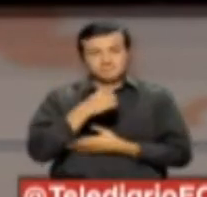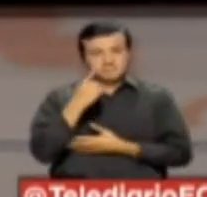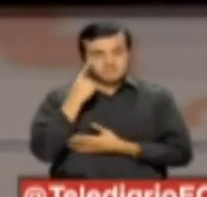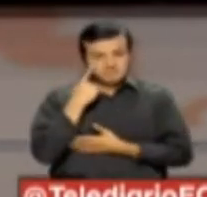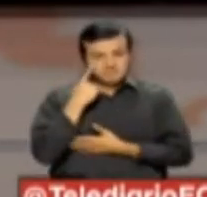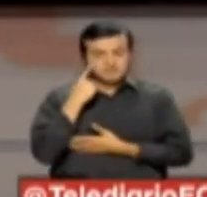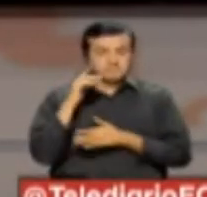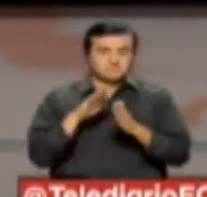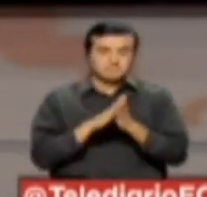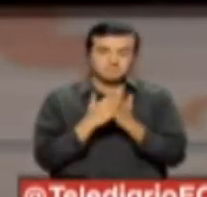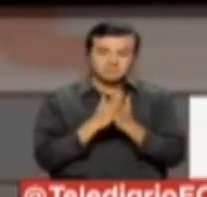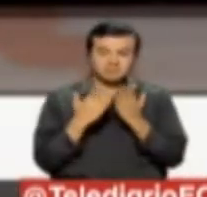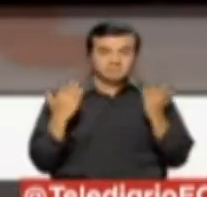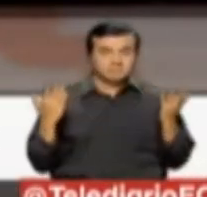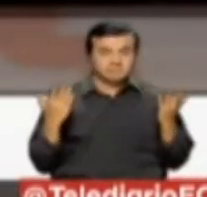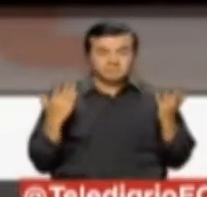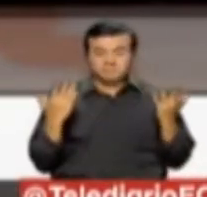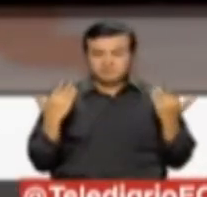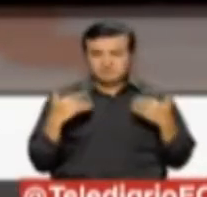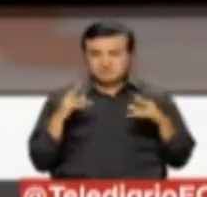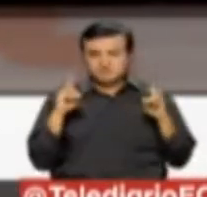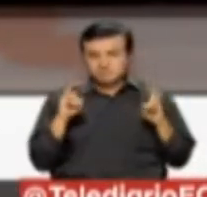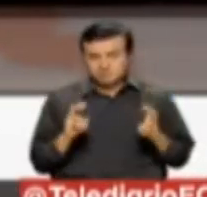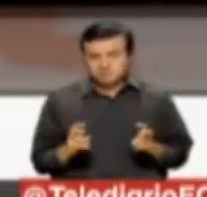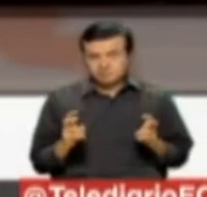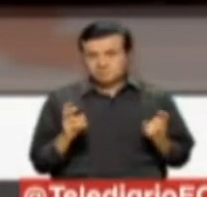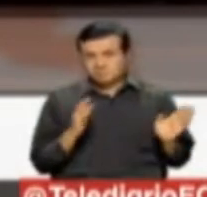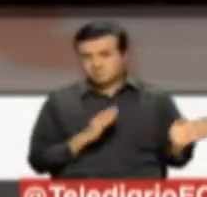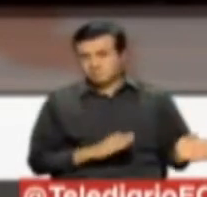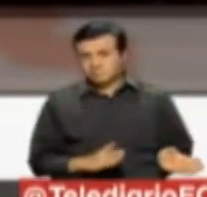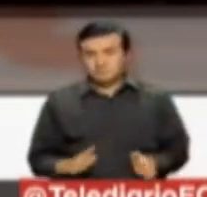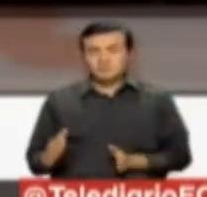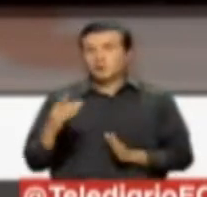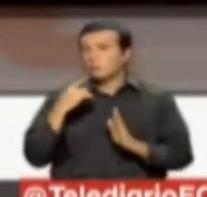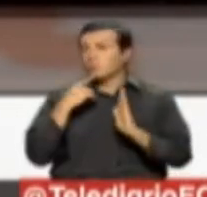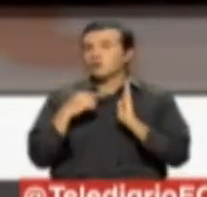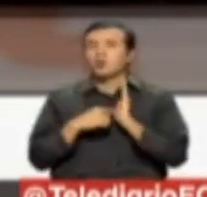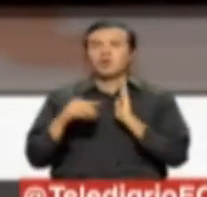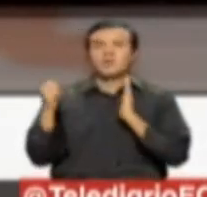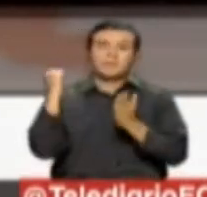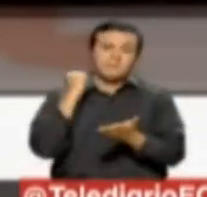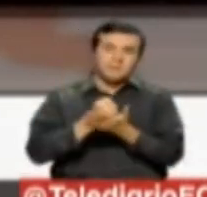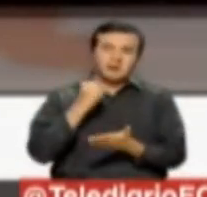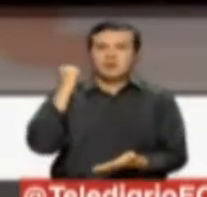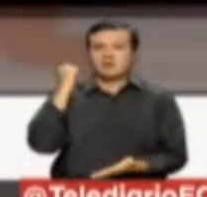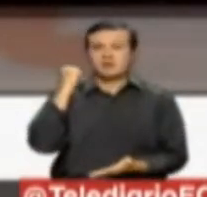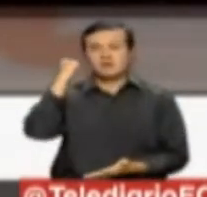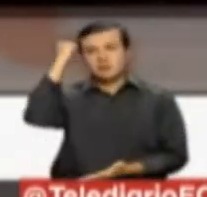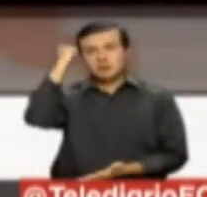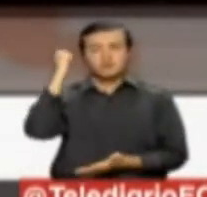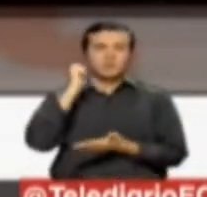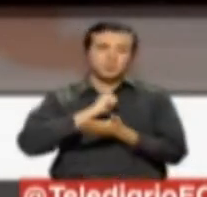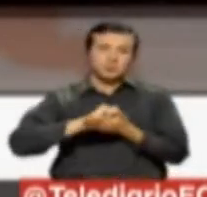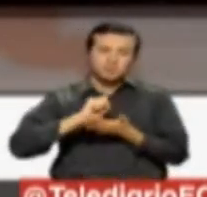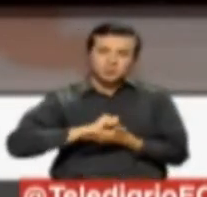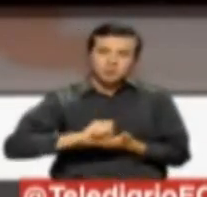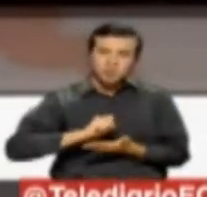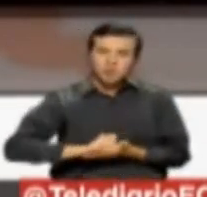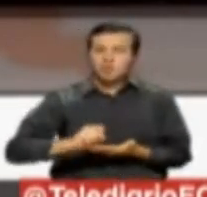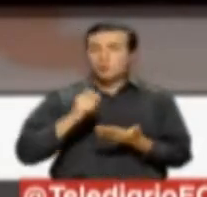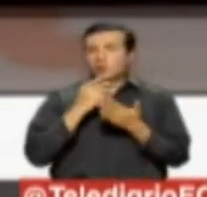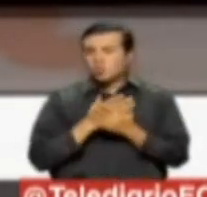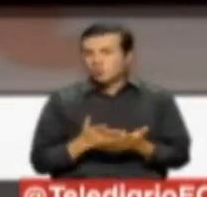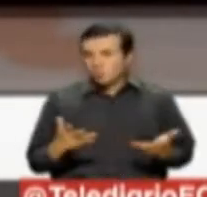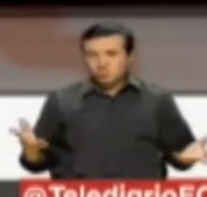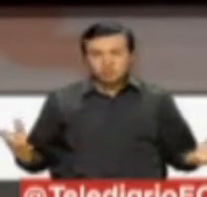los textos que en cada una de las temáticas a saber entre ellos marcas patentes derechos de autor obtenciones vegetales